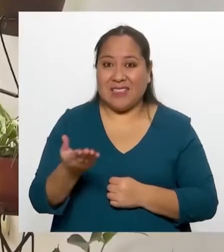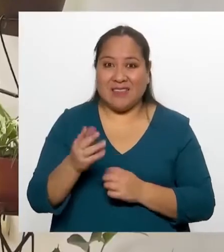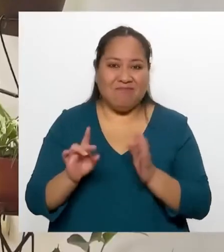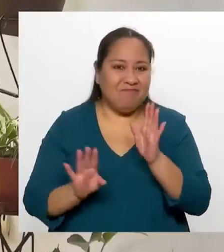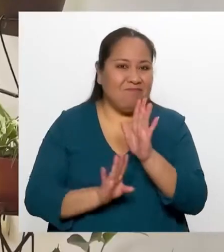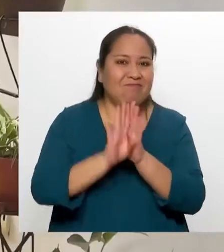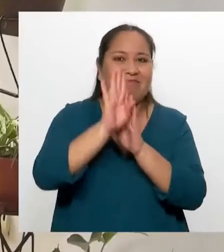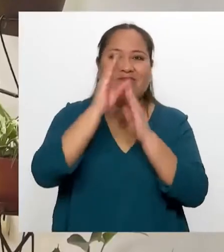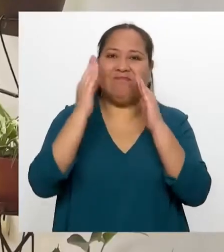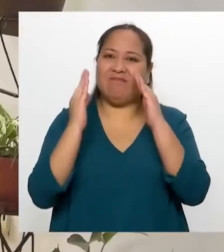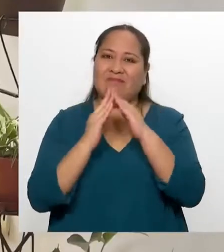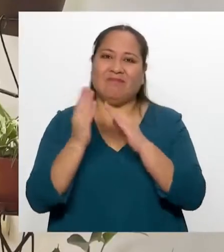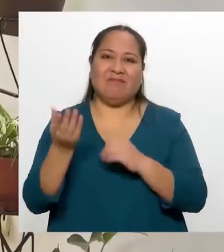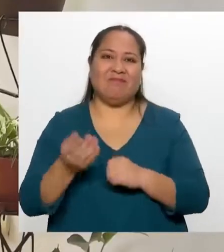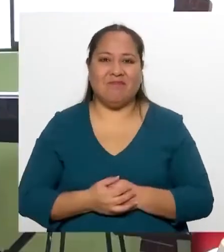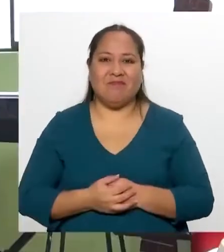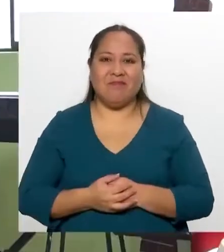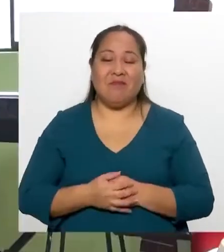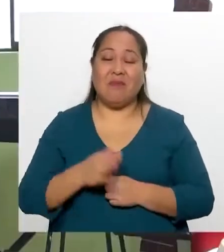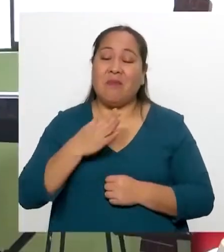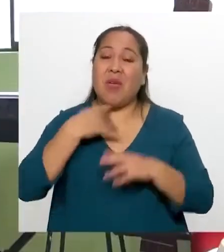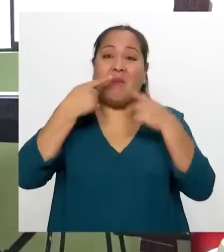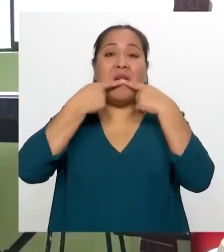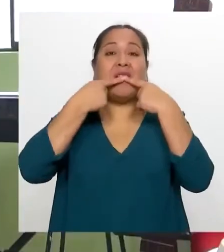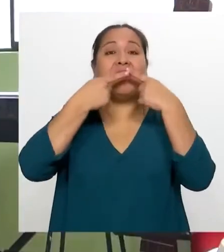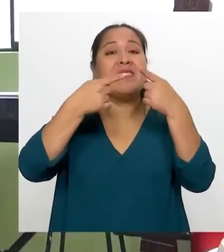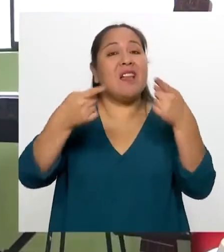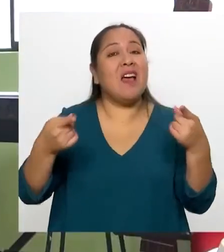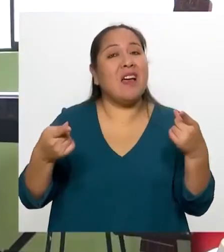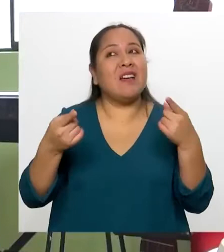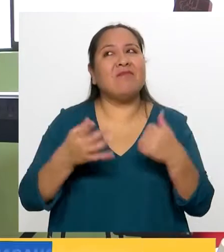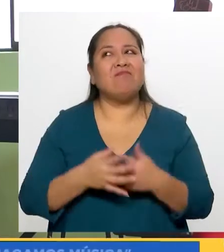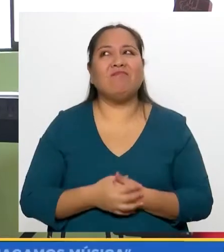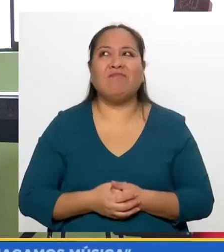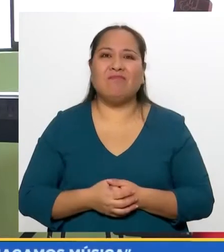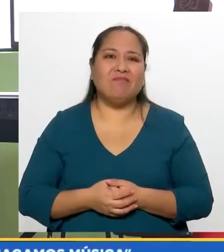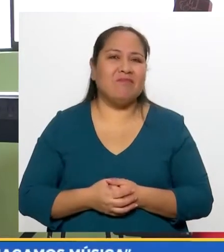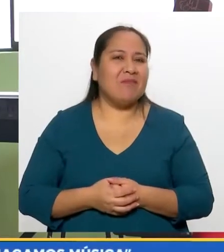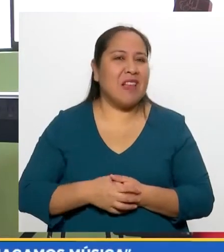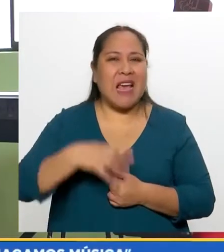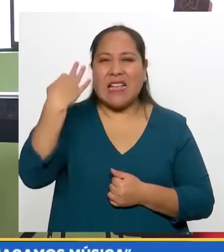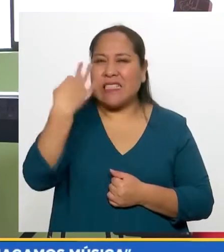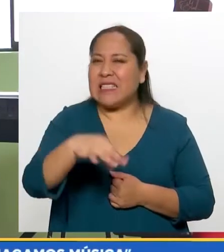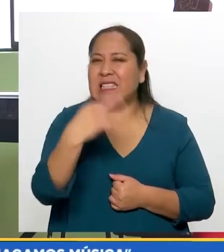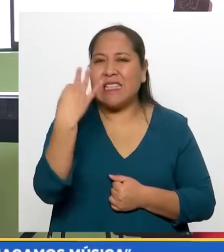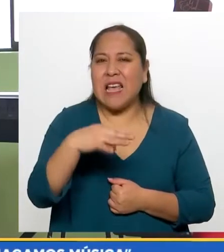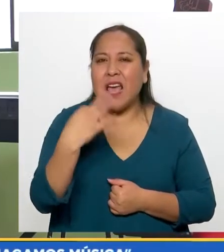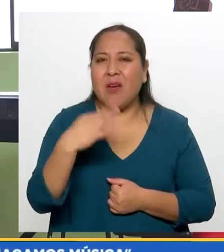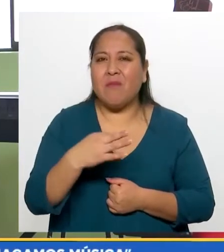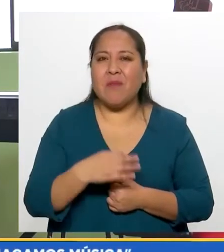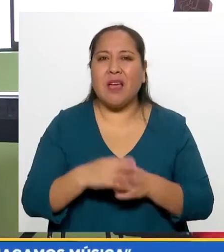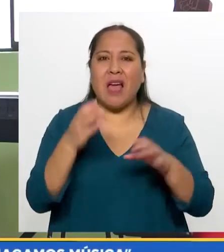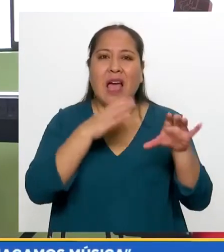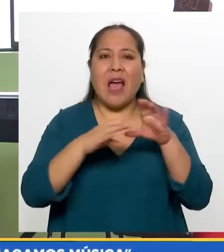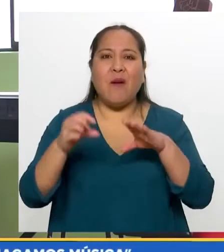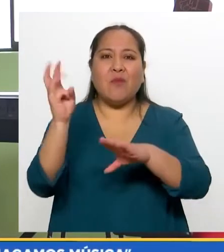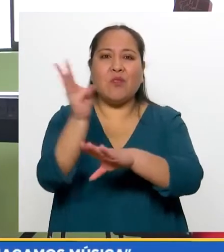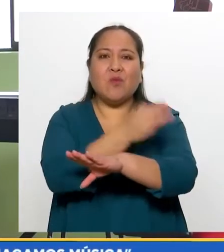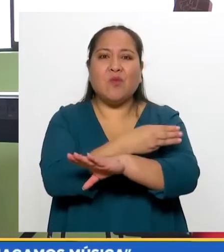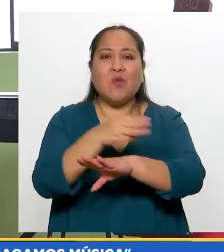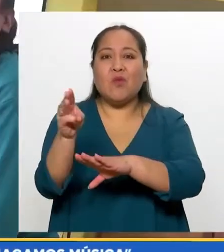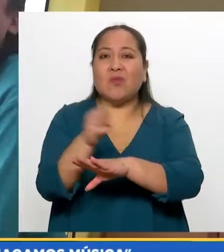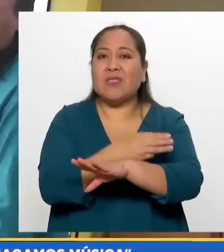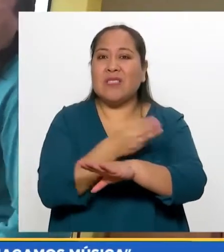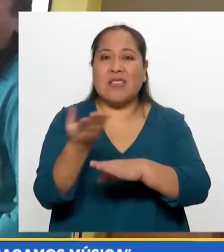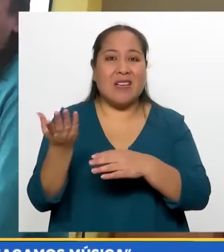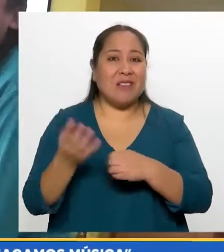la alegría de casa. Mi mensaje es que siempre hagamos